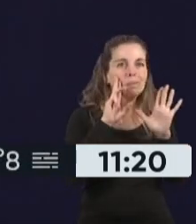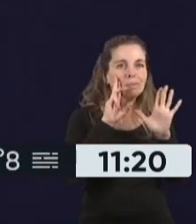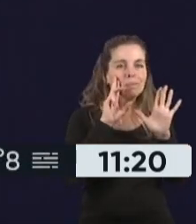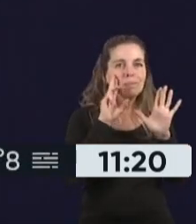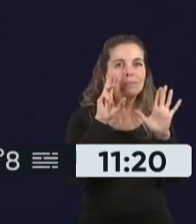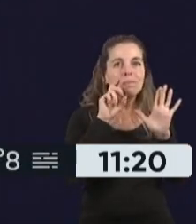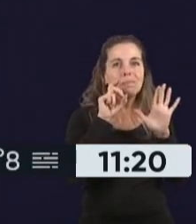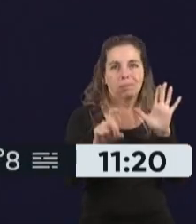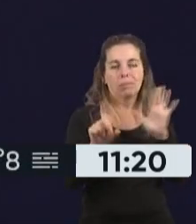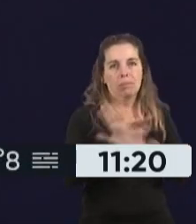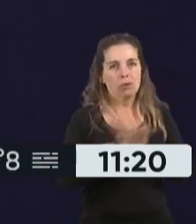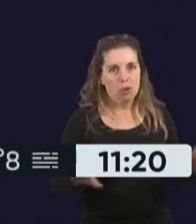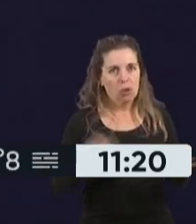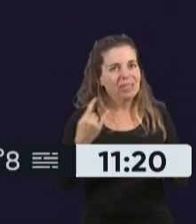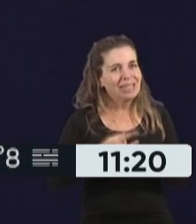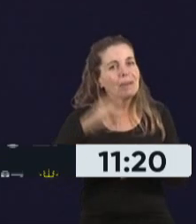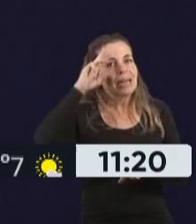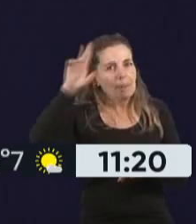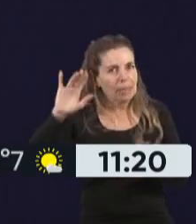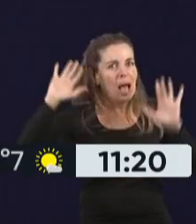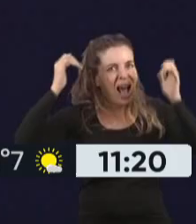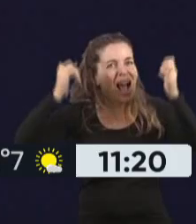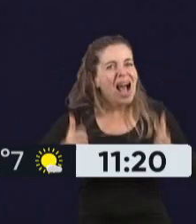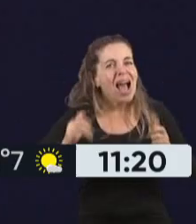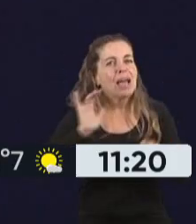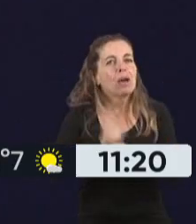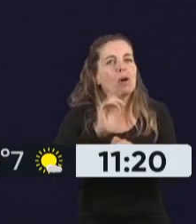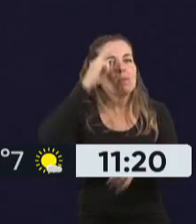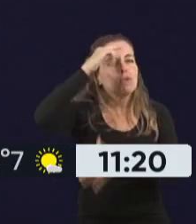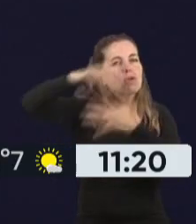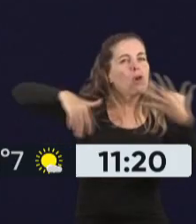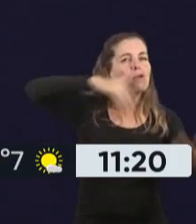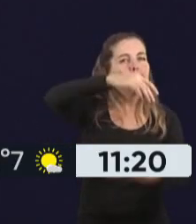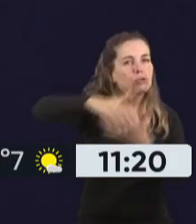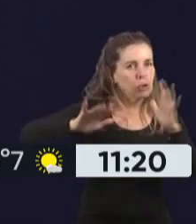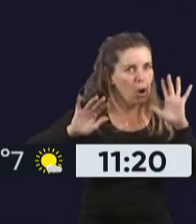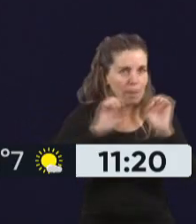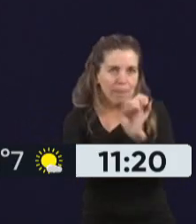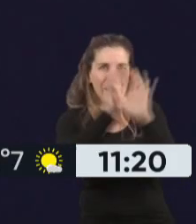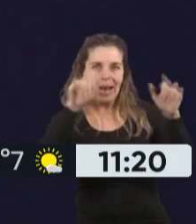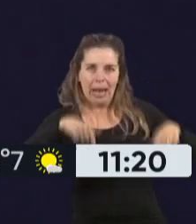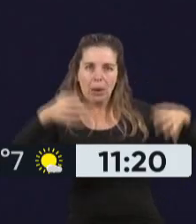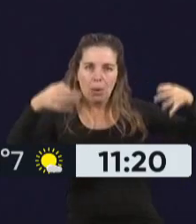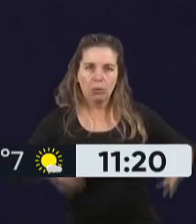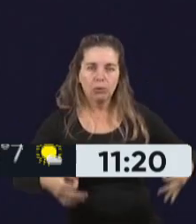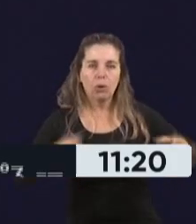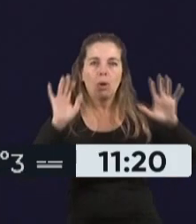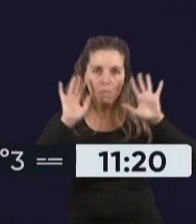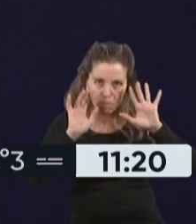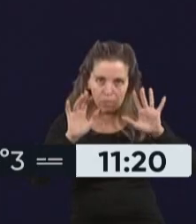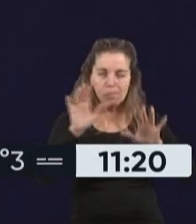la ley en ningún otro país. Sí hubo una confusión, que me viene bien la pregunta para aclararla, con el tema de los